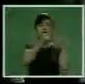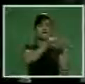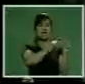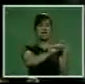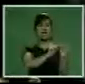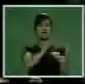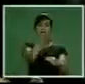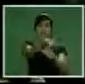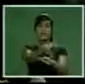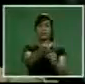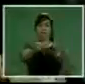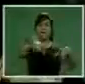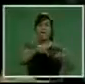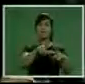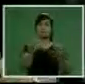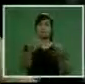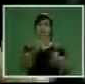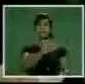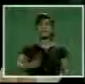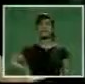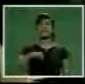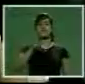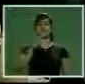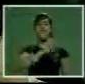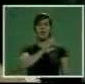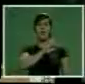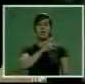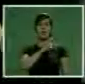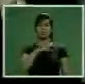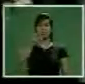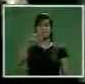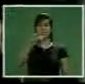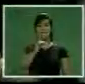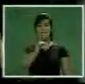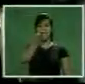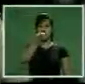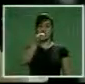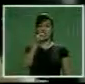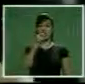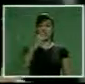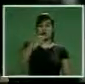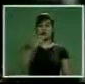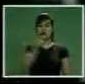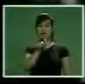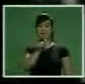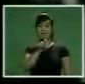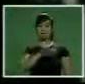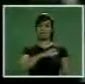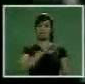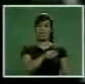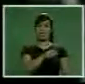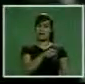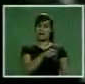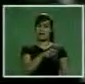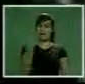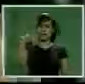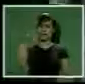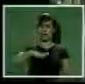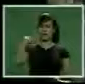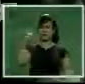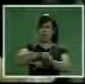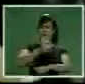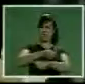de sus principales ensayos. Y ponen a Pinochet y al gobierno de Pinochet como el más exitoso. Porque aplicó algo que para ellos era